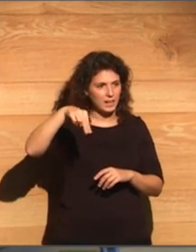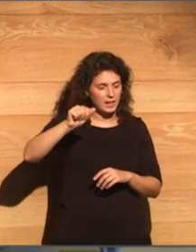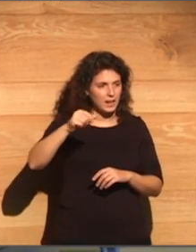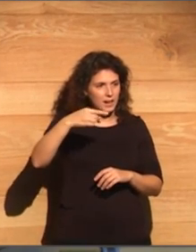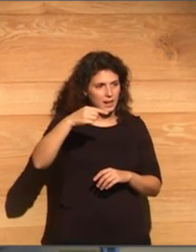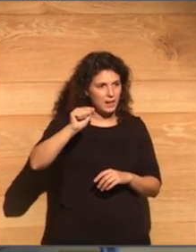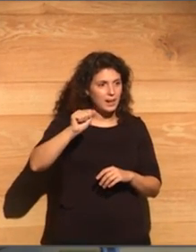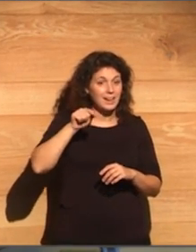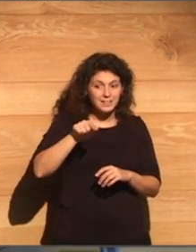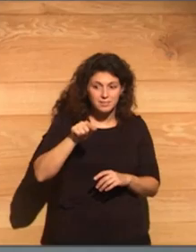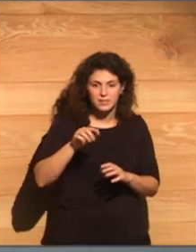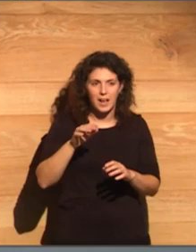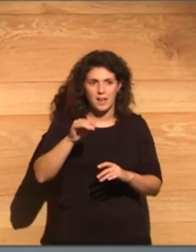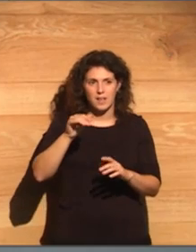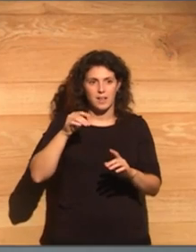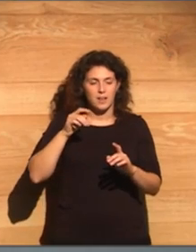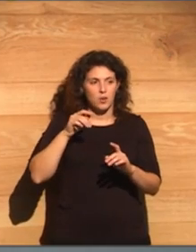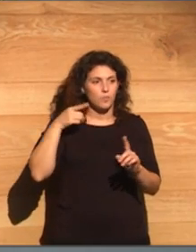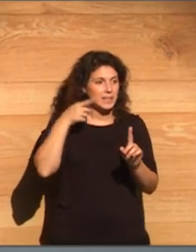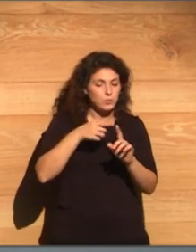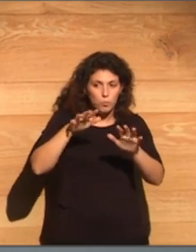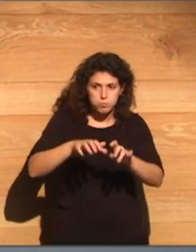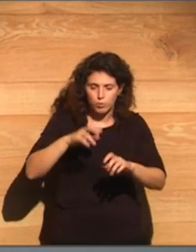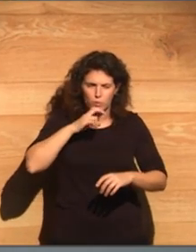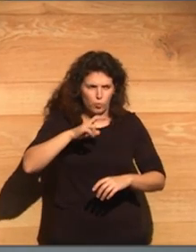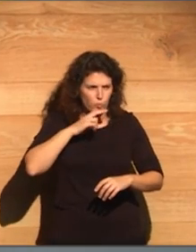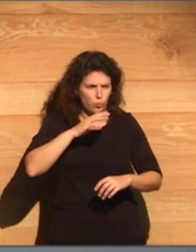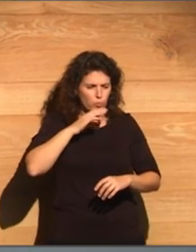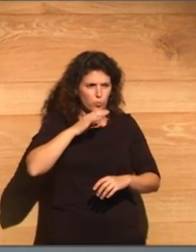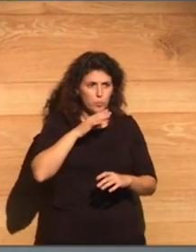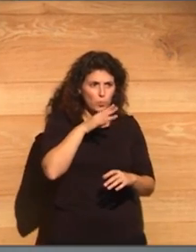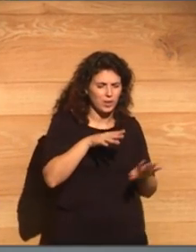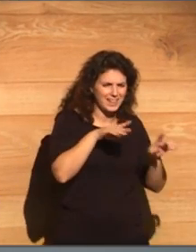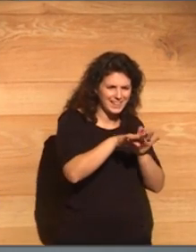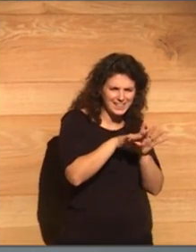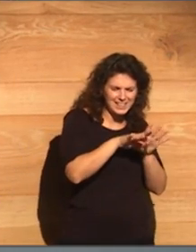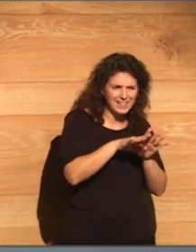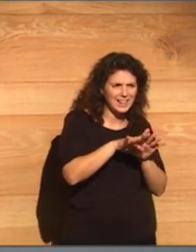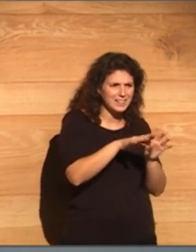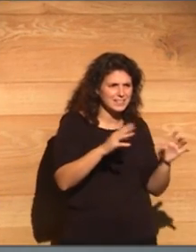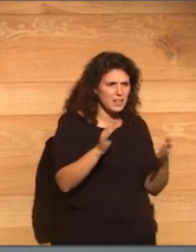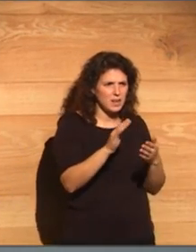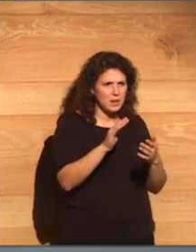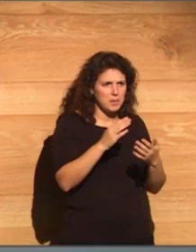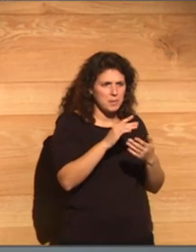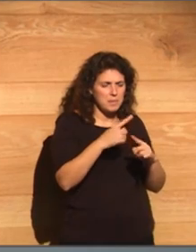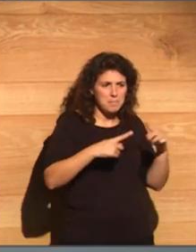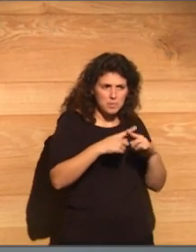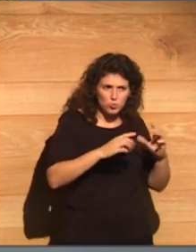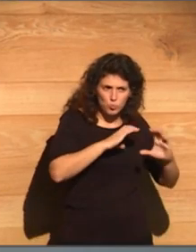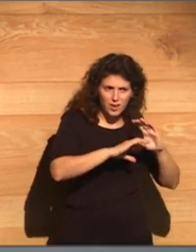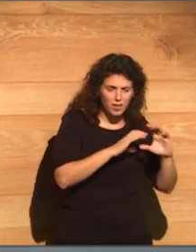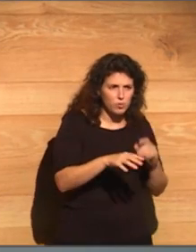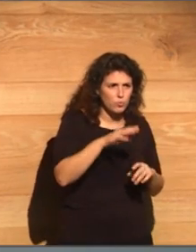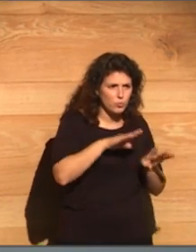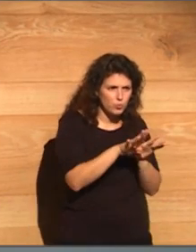esta vez de verdad enfadar a todos. O sea, él decía, las críticas de la prensa de izquierdas me criticaban porque no